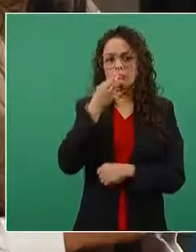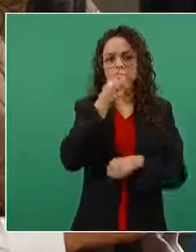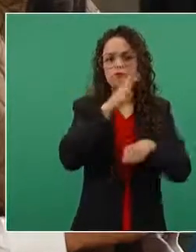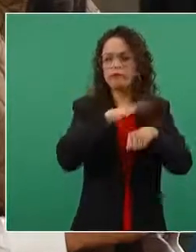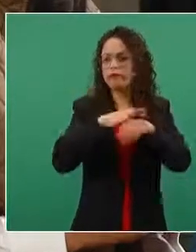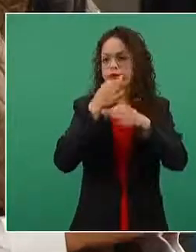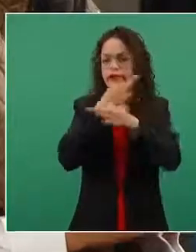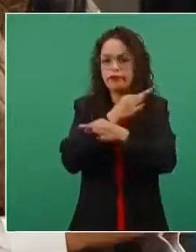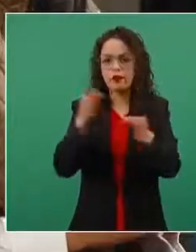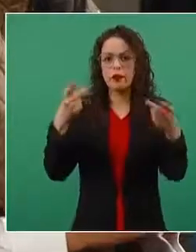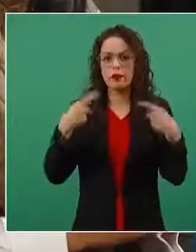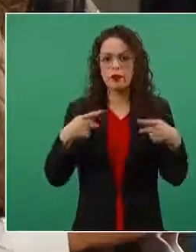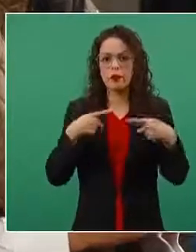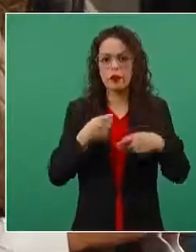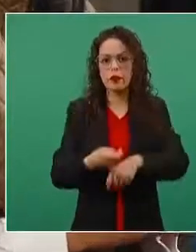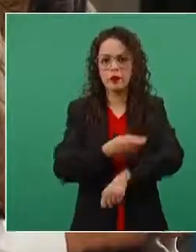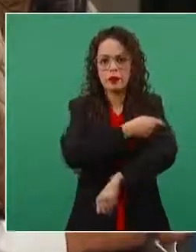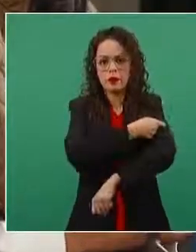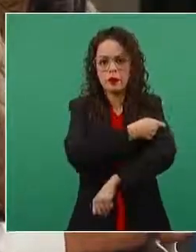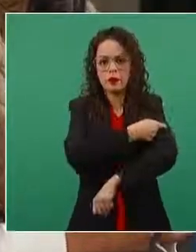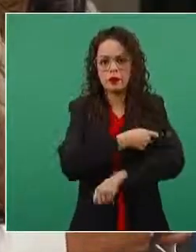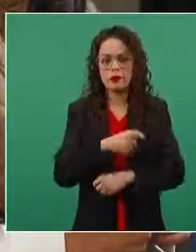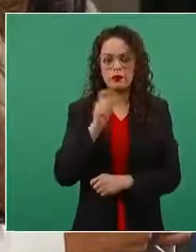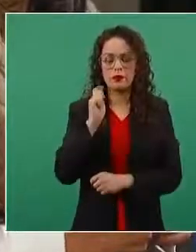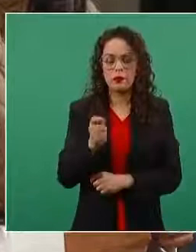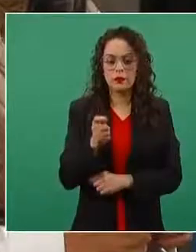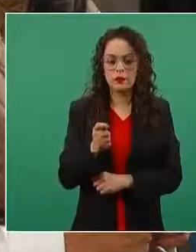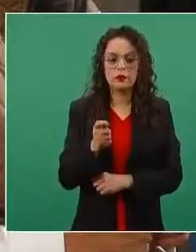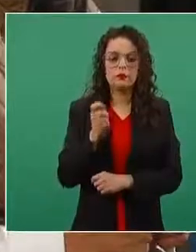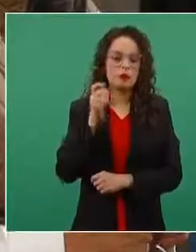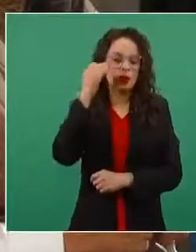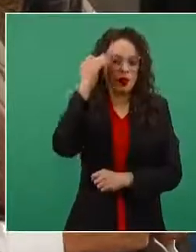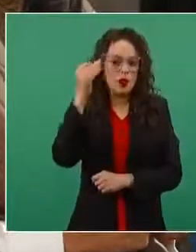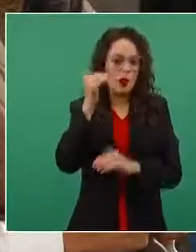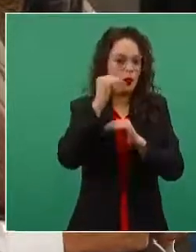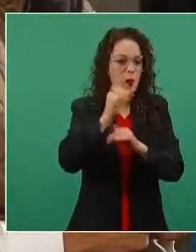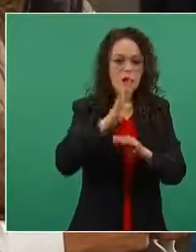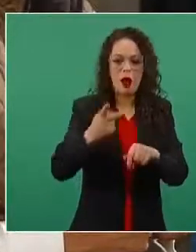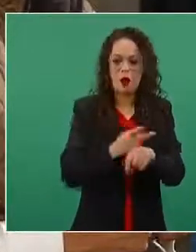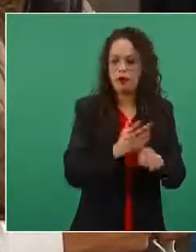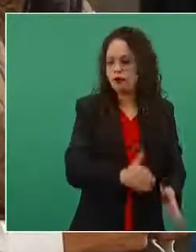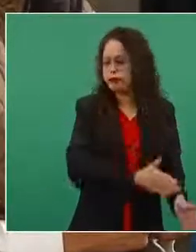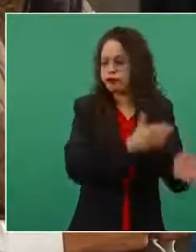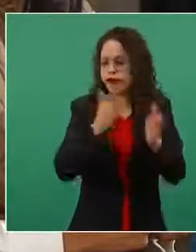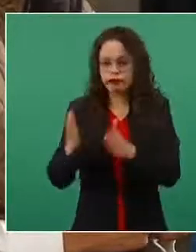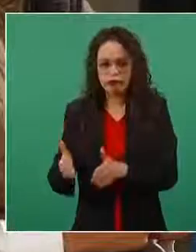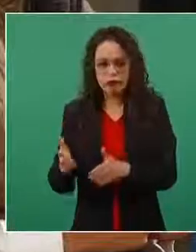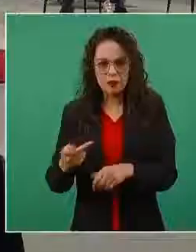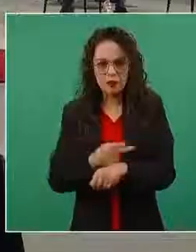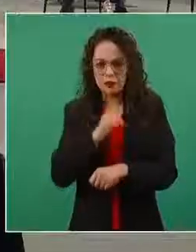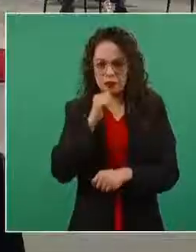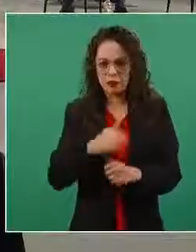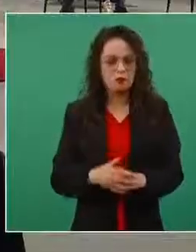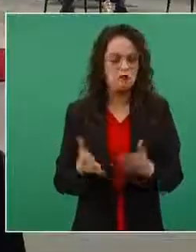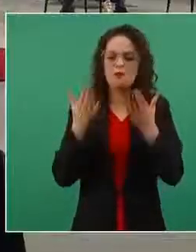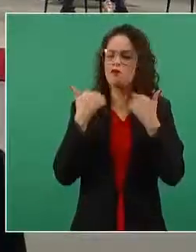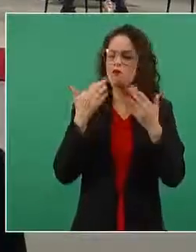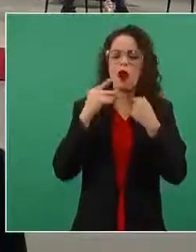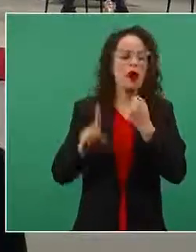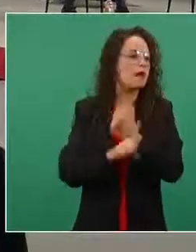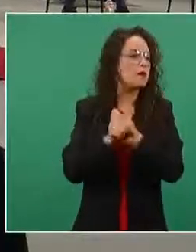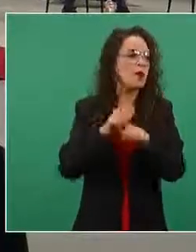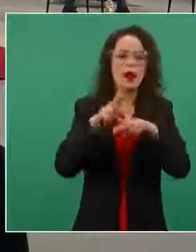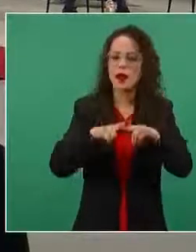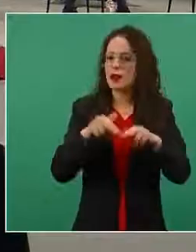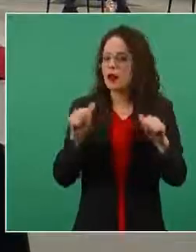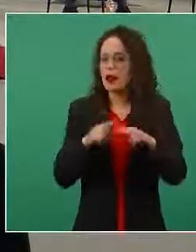que si se les ha pasado a algunas el plazo, que no les afecta ni nada? No hay ningún problema.